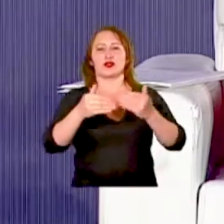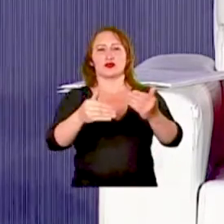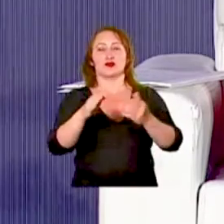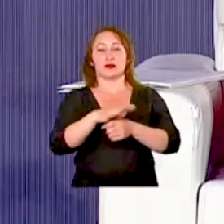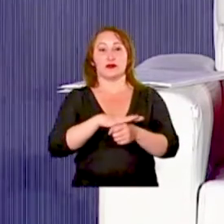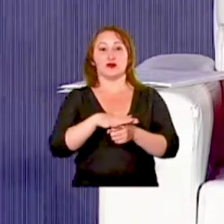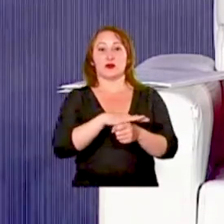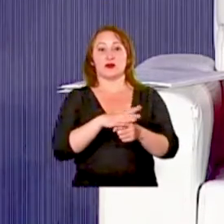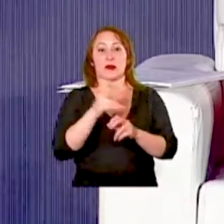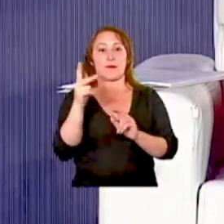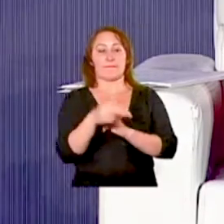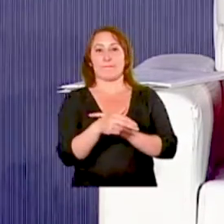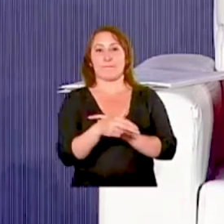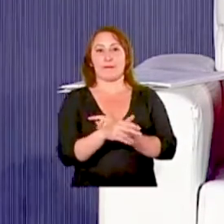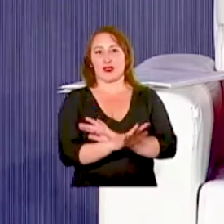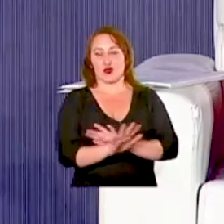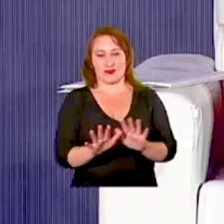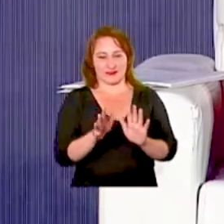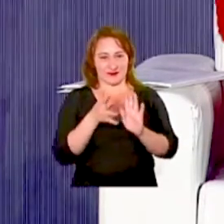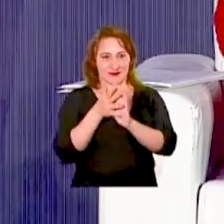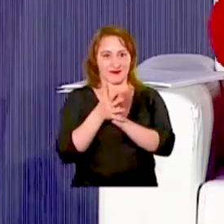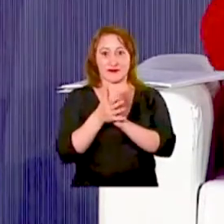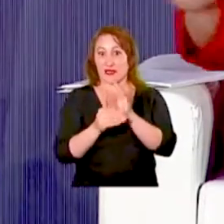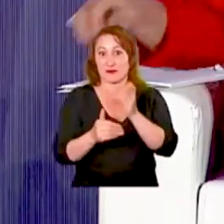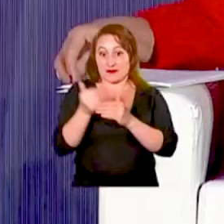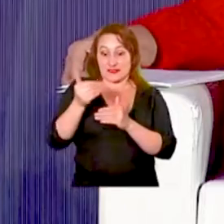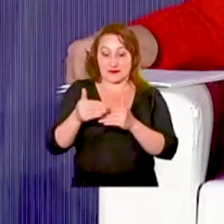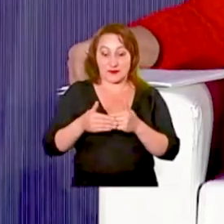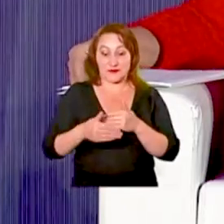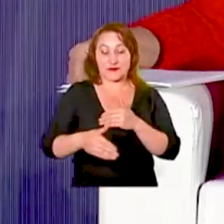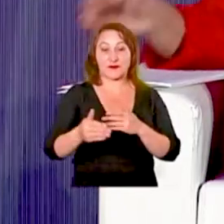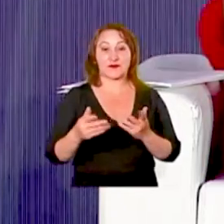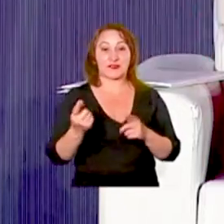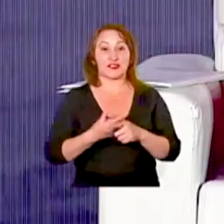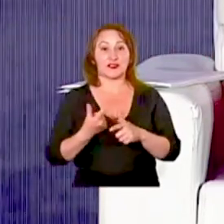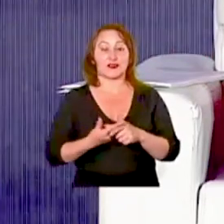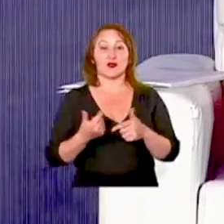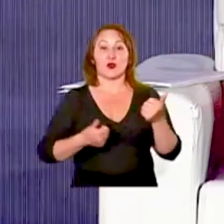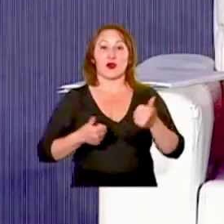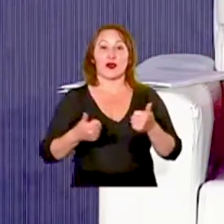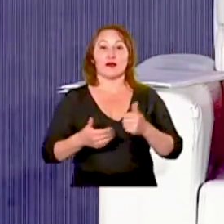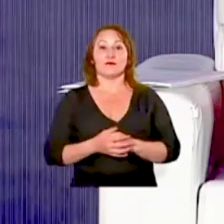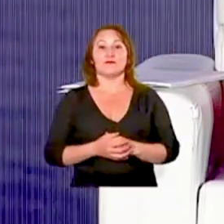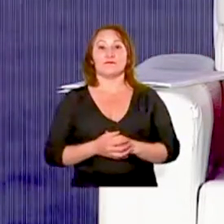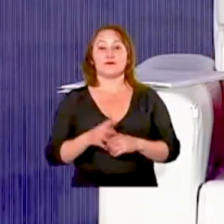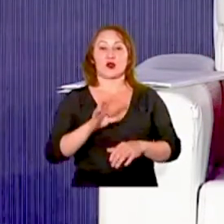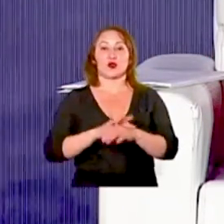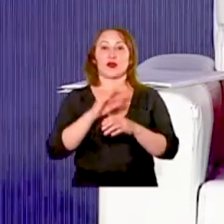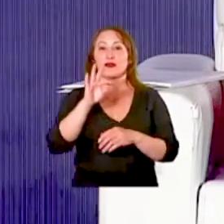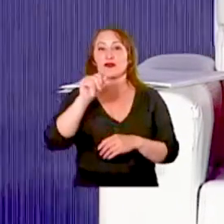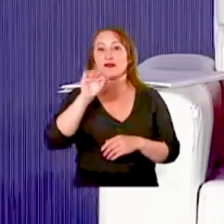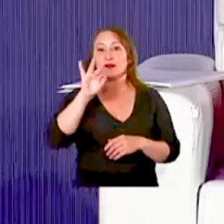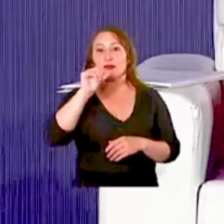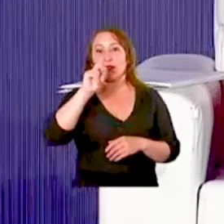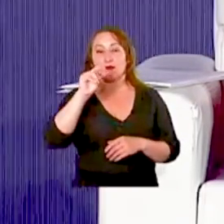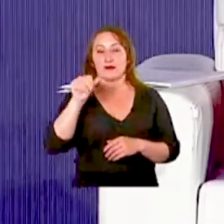situación suspendidos. Pero no digo más, comencemos entonces con la doctora Tatiana para que nos cuente más